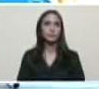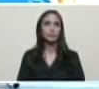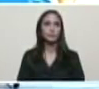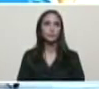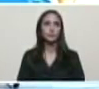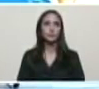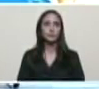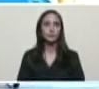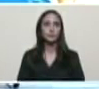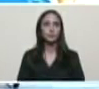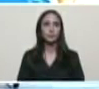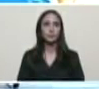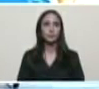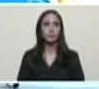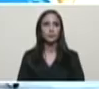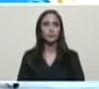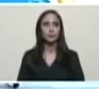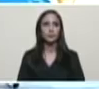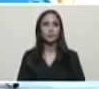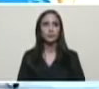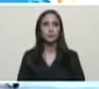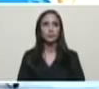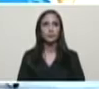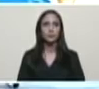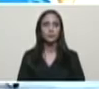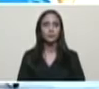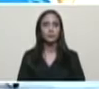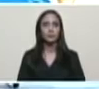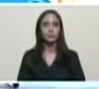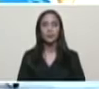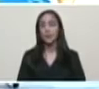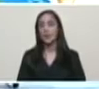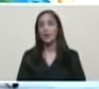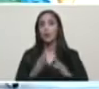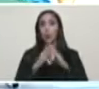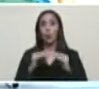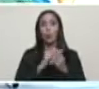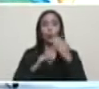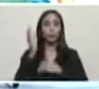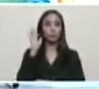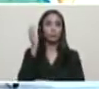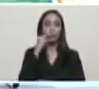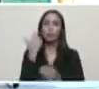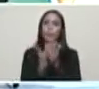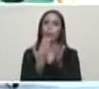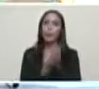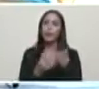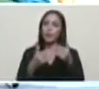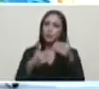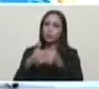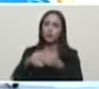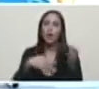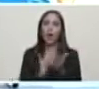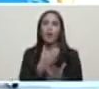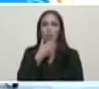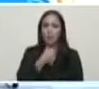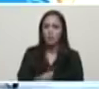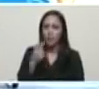Gabriela en todos los congresos me han propuesto extender el congreso hasta